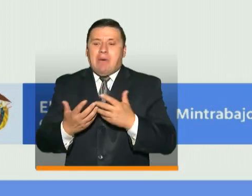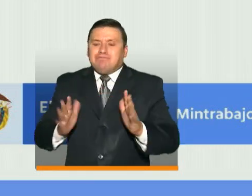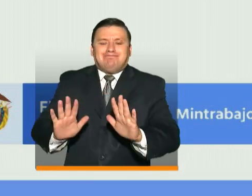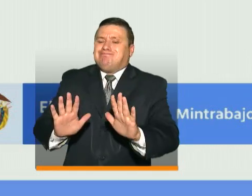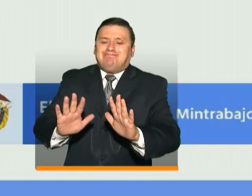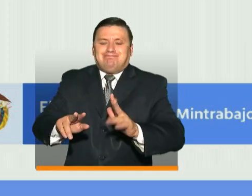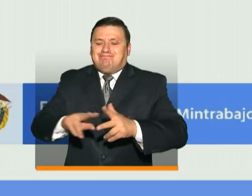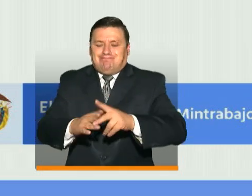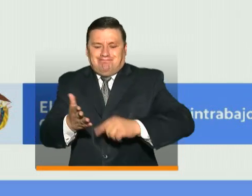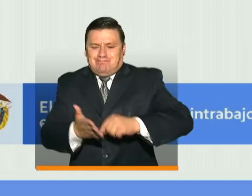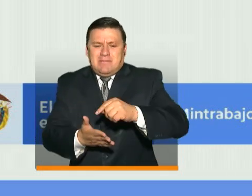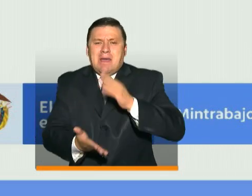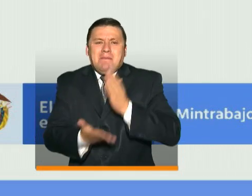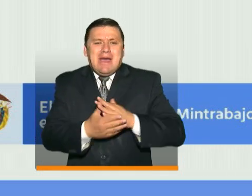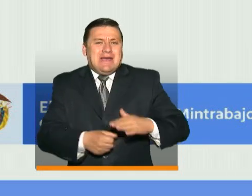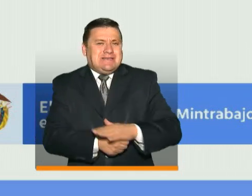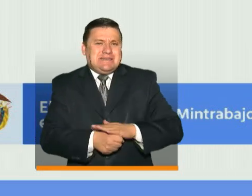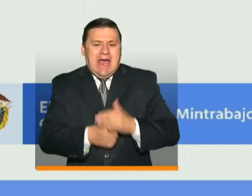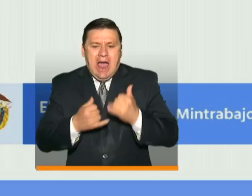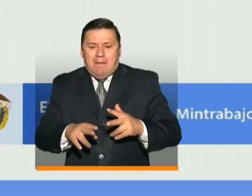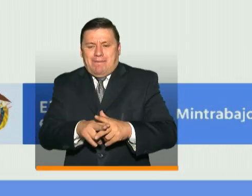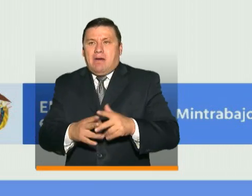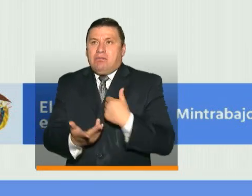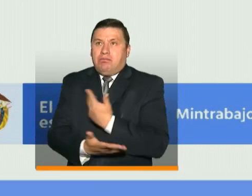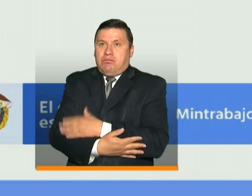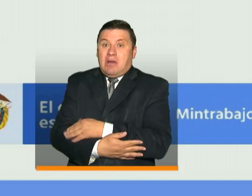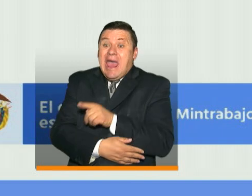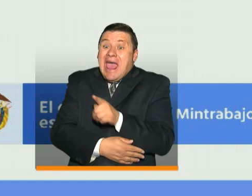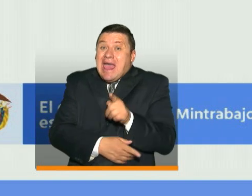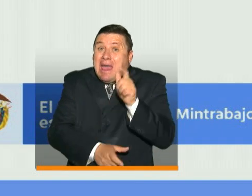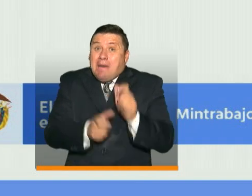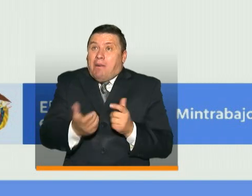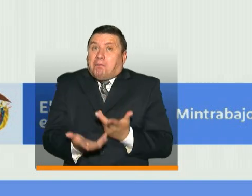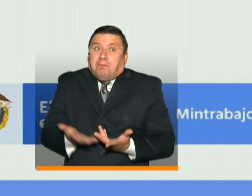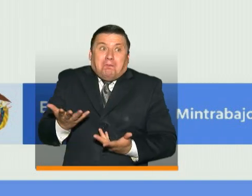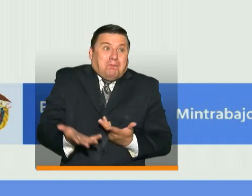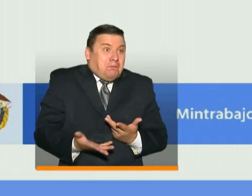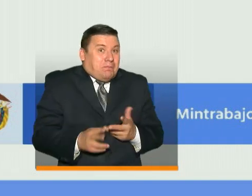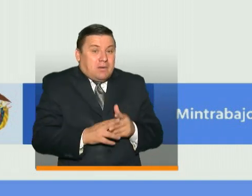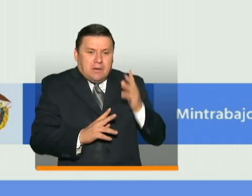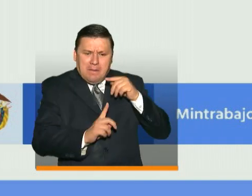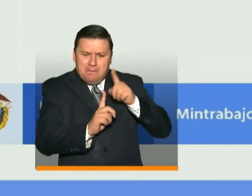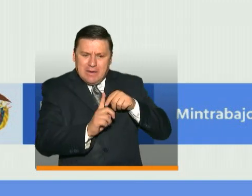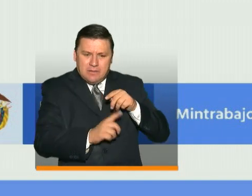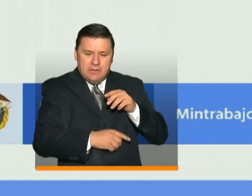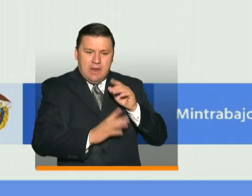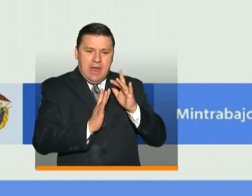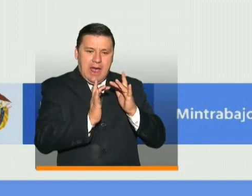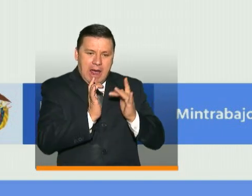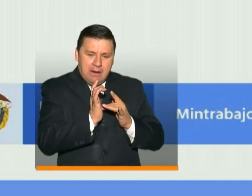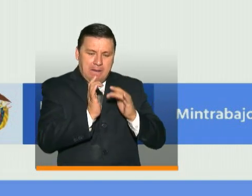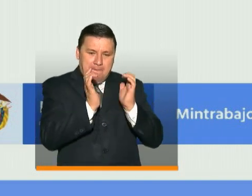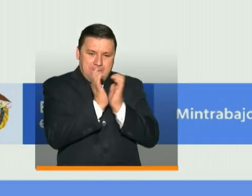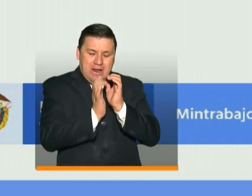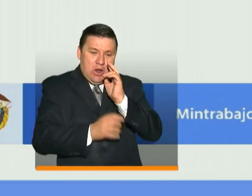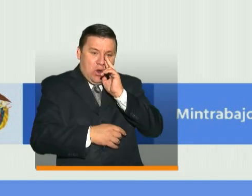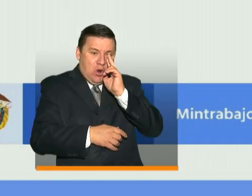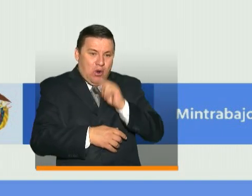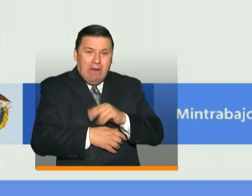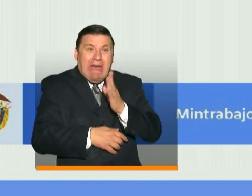suspendió el contrato, dadas las circunstancias actuales. Esos trabajadores que hoy, en los meses de abril, mayo y